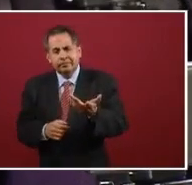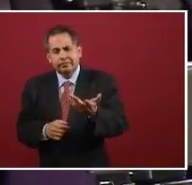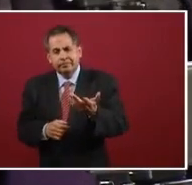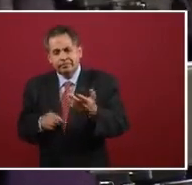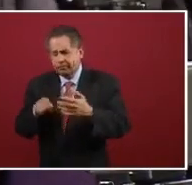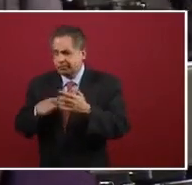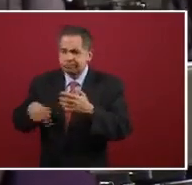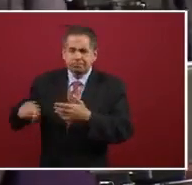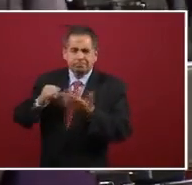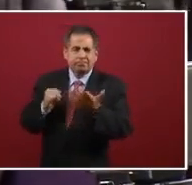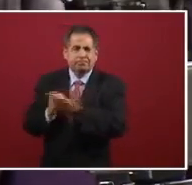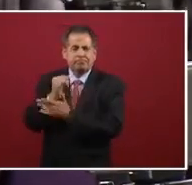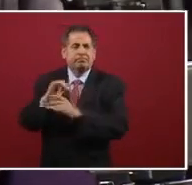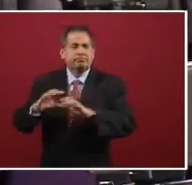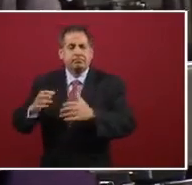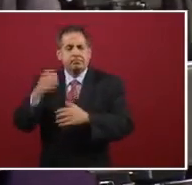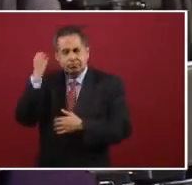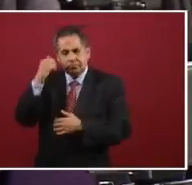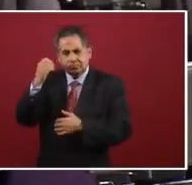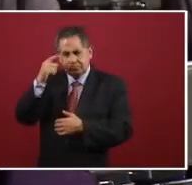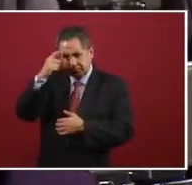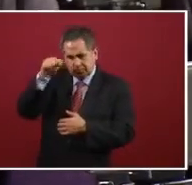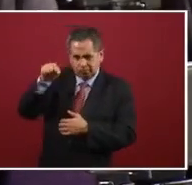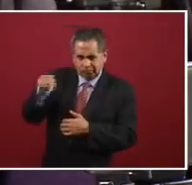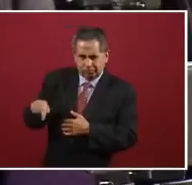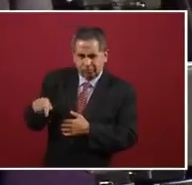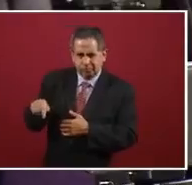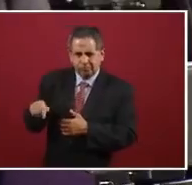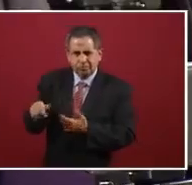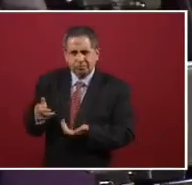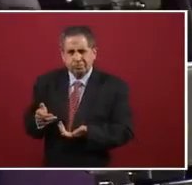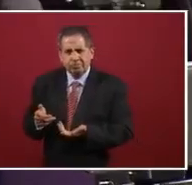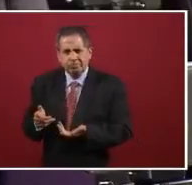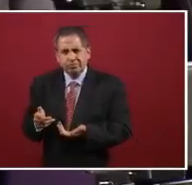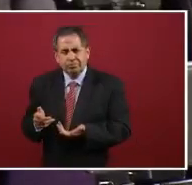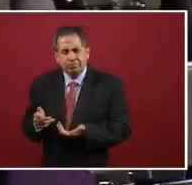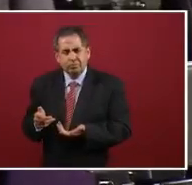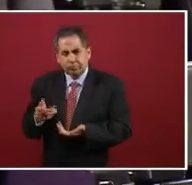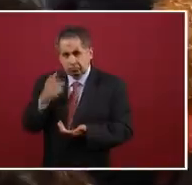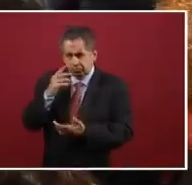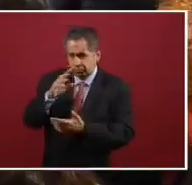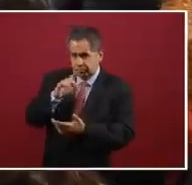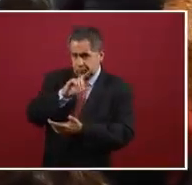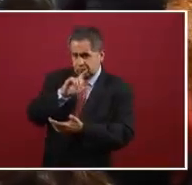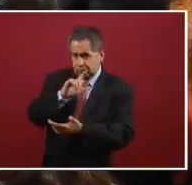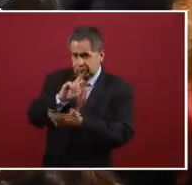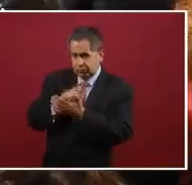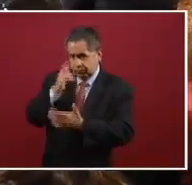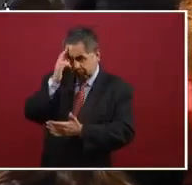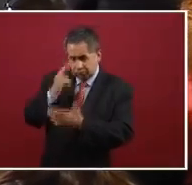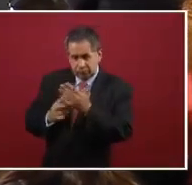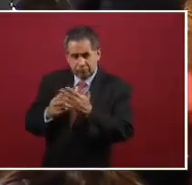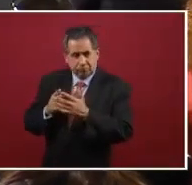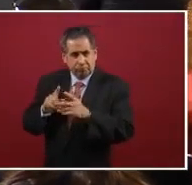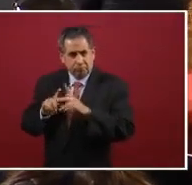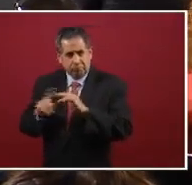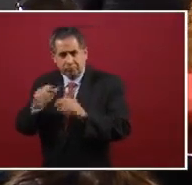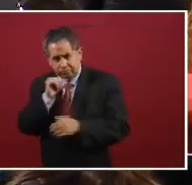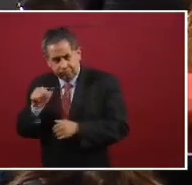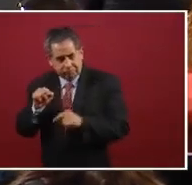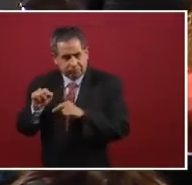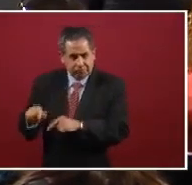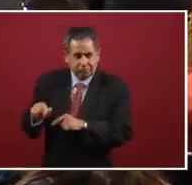de esta decisión que toma Oaxaca? No se van a violar los derechos de los migrantes en